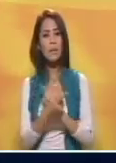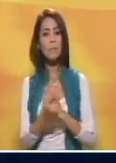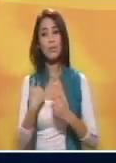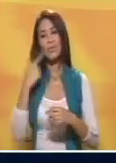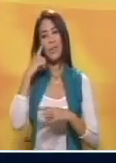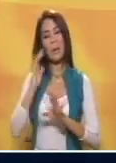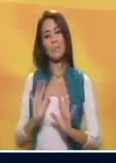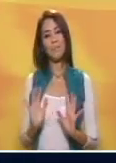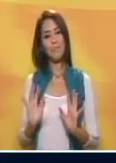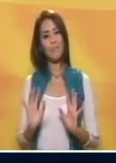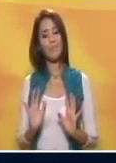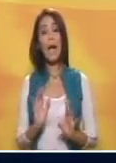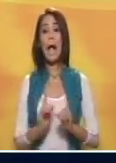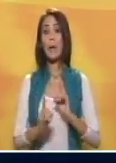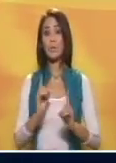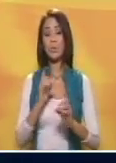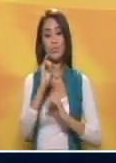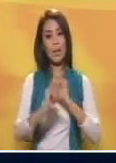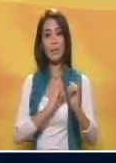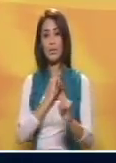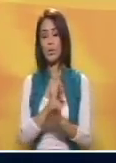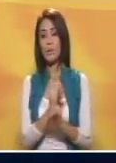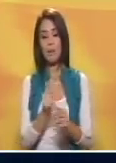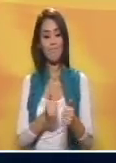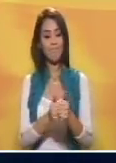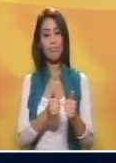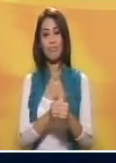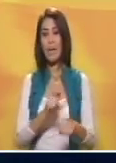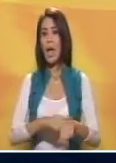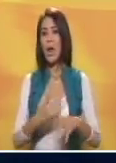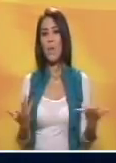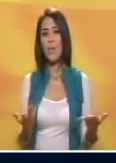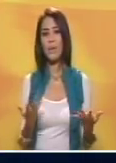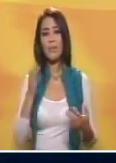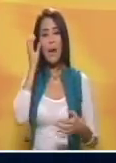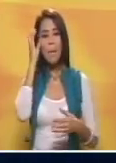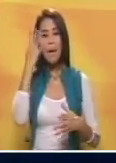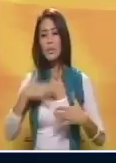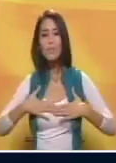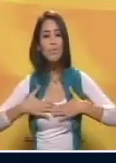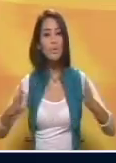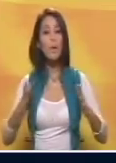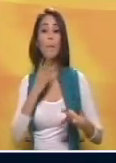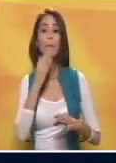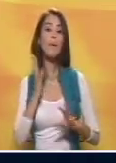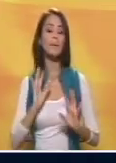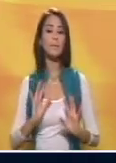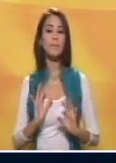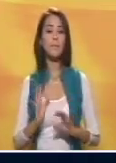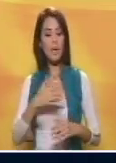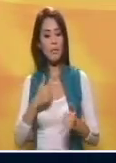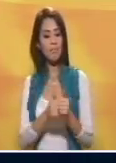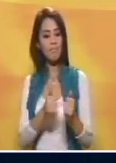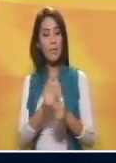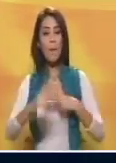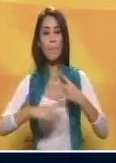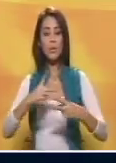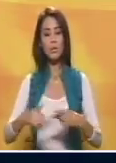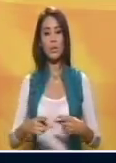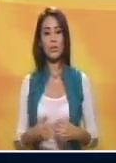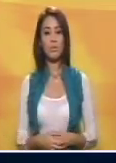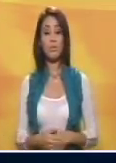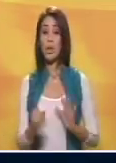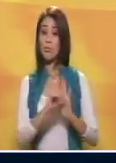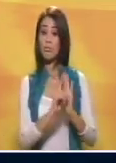no creo que ningún organismo internacional en este periodo de tiempo tenga la capacidad, la disposición, si quiere, para acompañar un proceso como este que